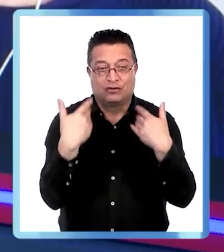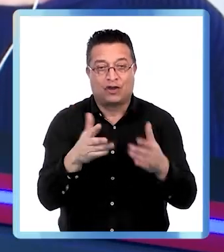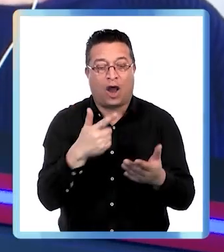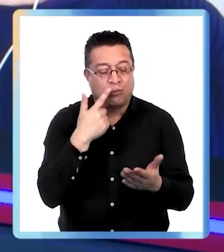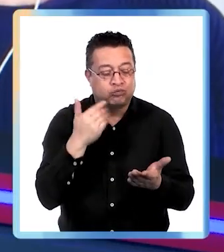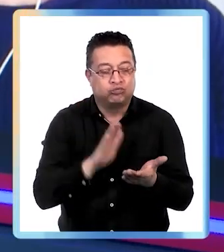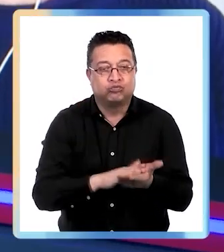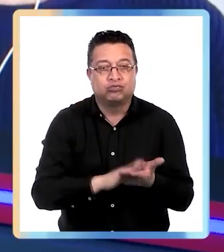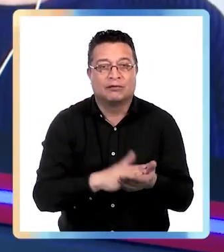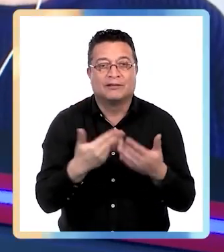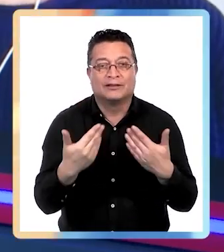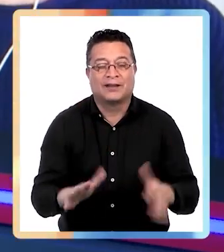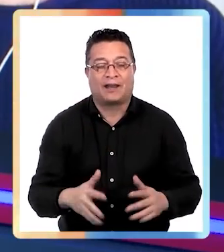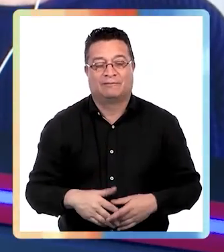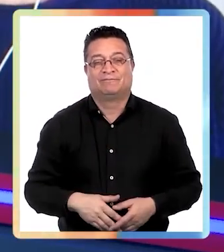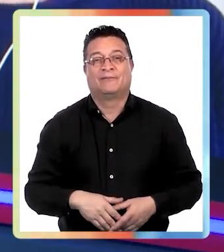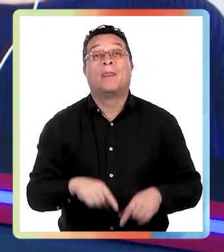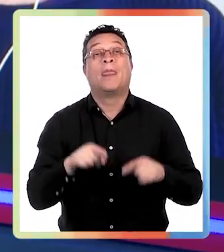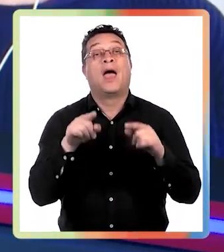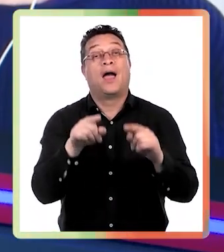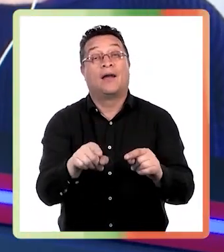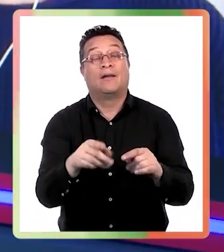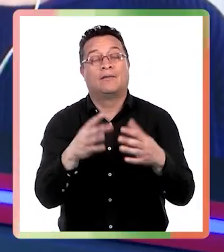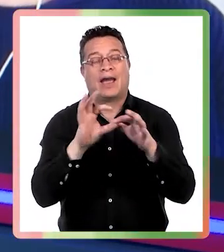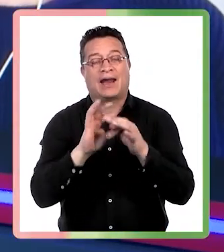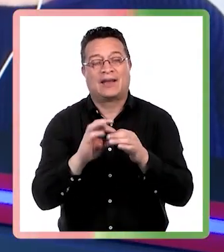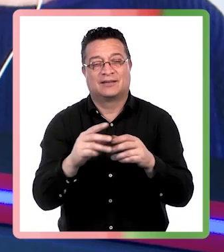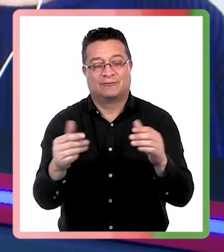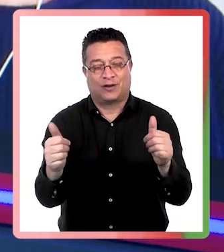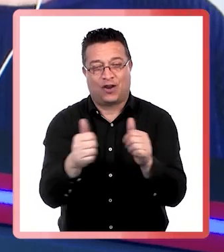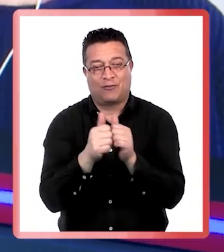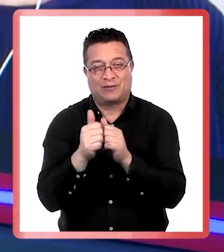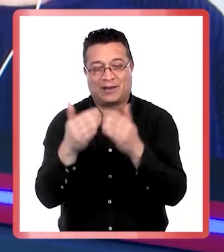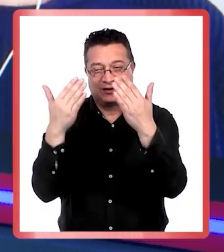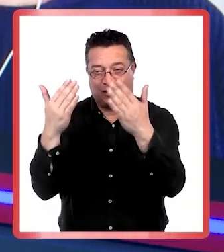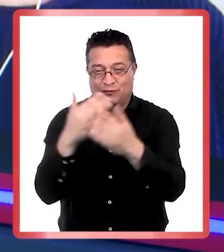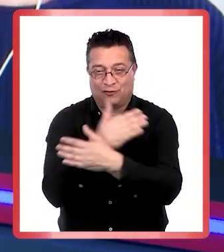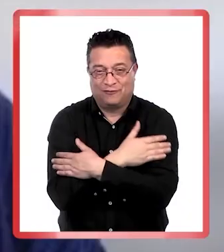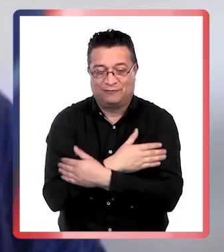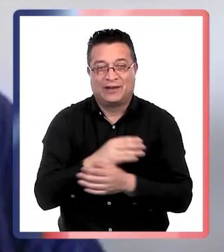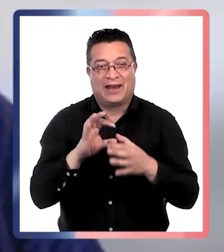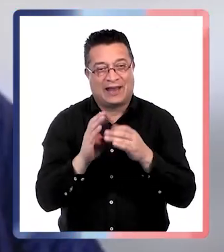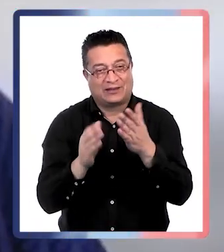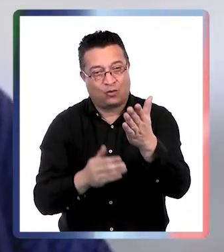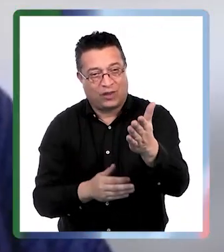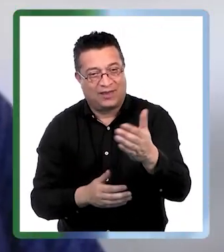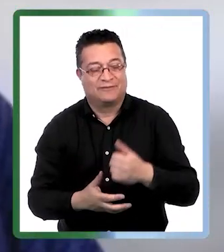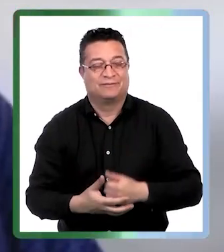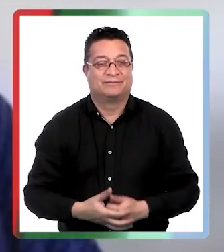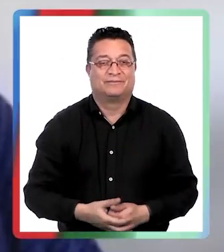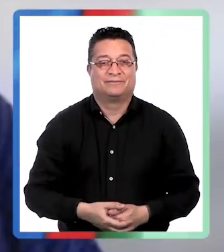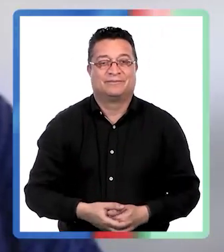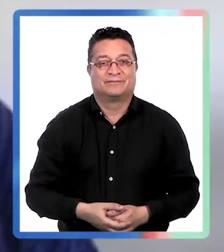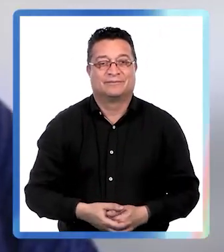encuesta y ya con los resultados definitivos. Bueno, muchas gracias, Emilio, por acompañarnos. Un saludo. Muchas gracias a